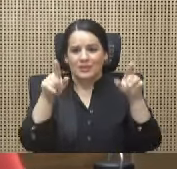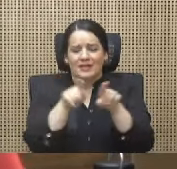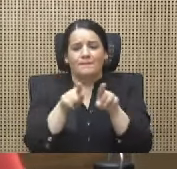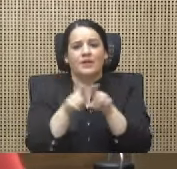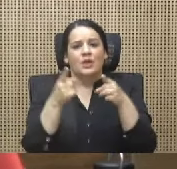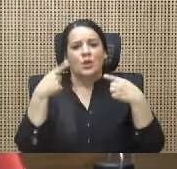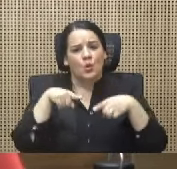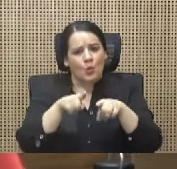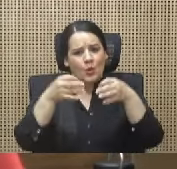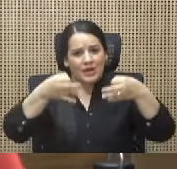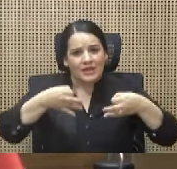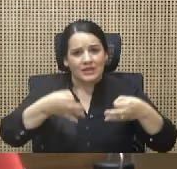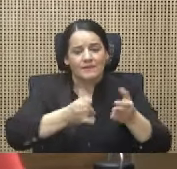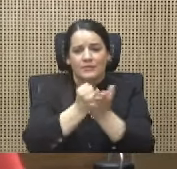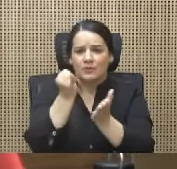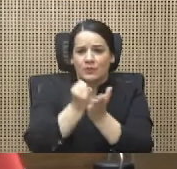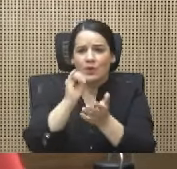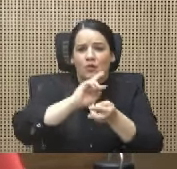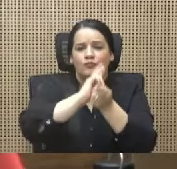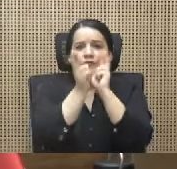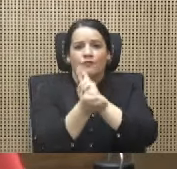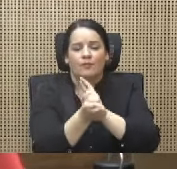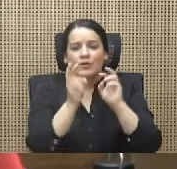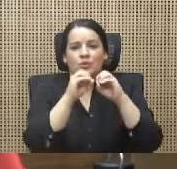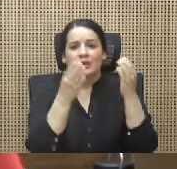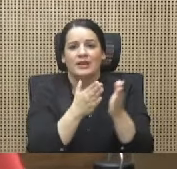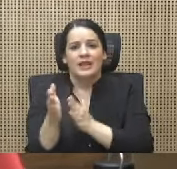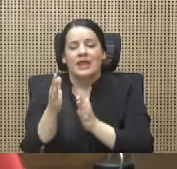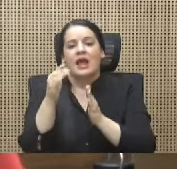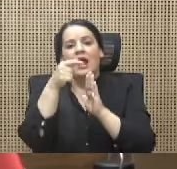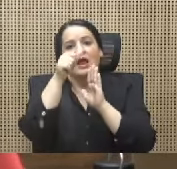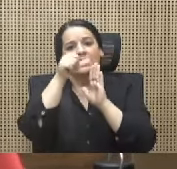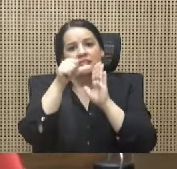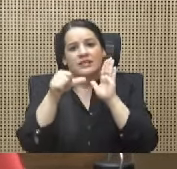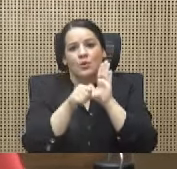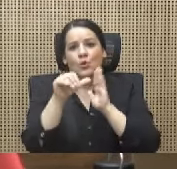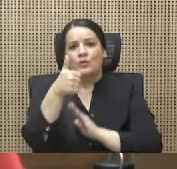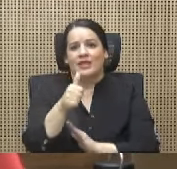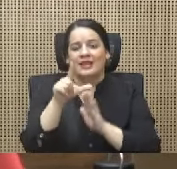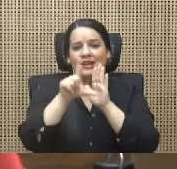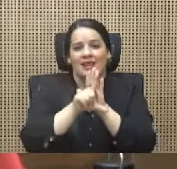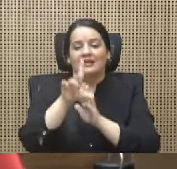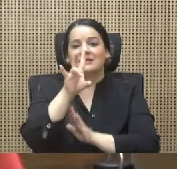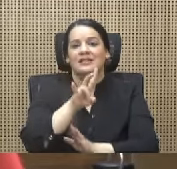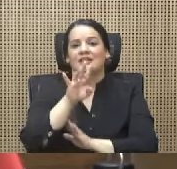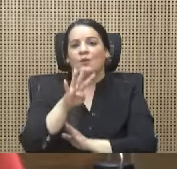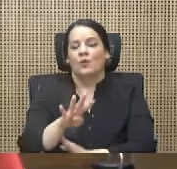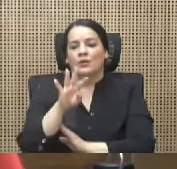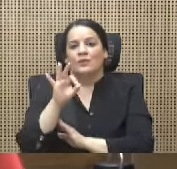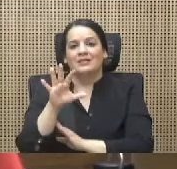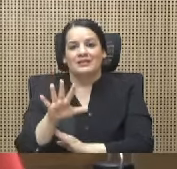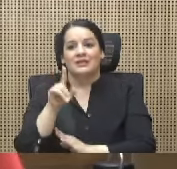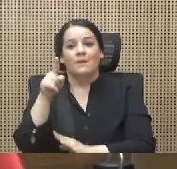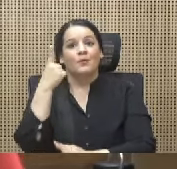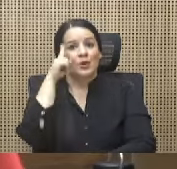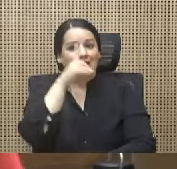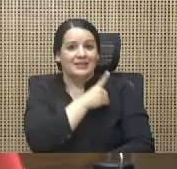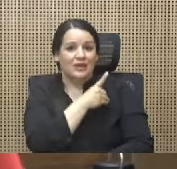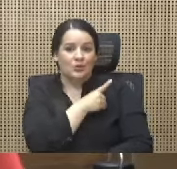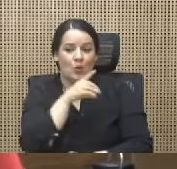modificaciones y reformas realizadas en el artículo 10 de la ley 7425, con la eliminación de la posibilidad de que el director del